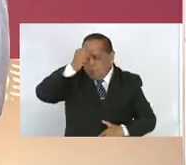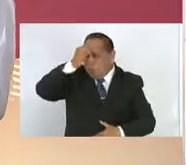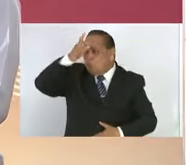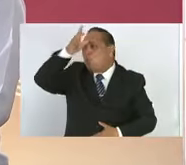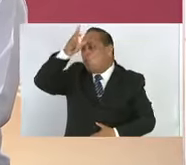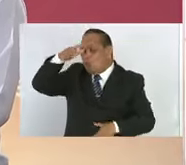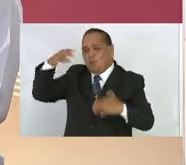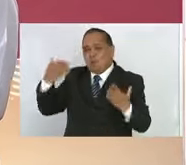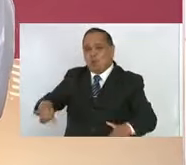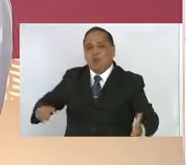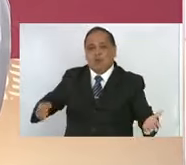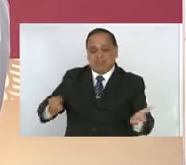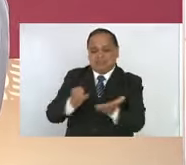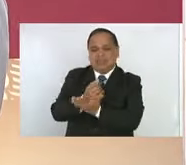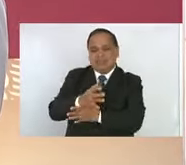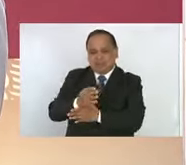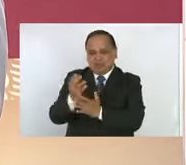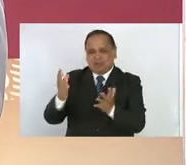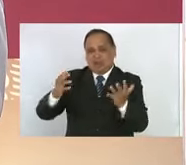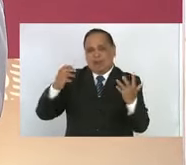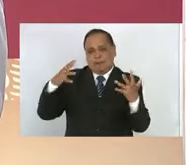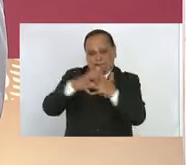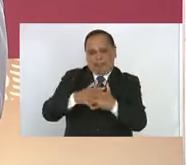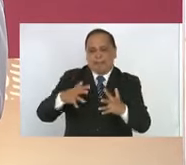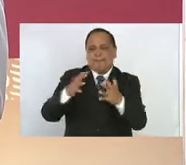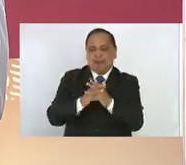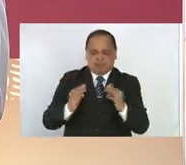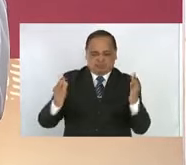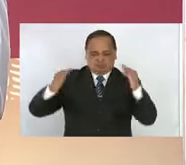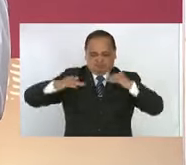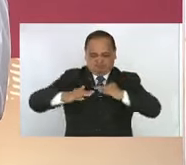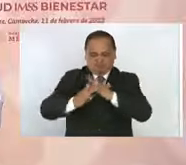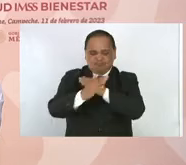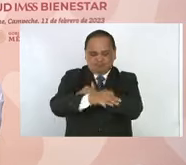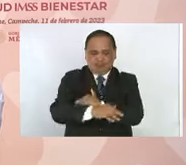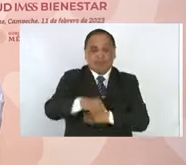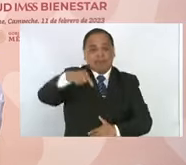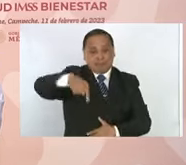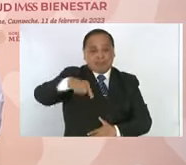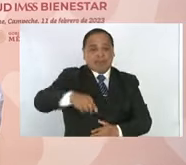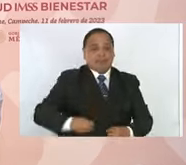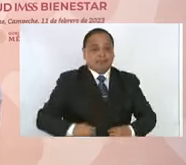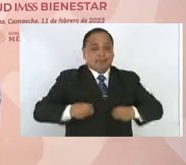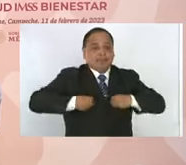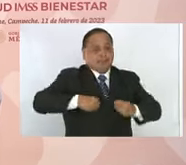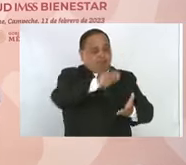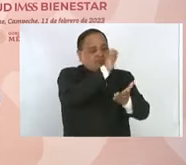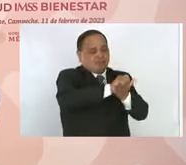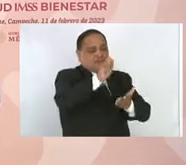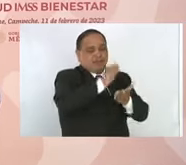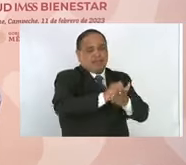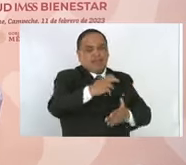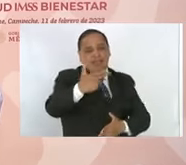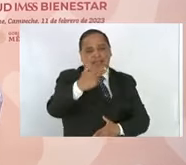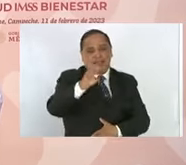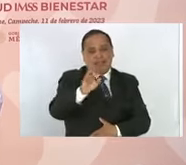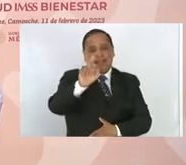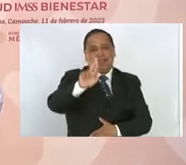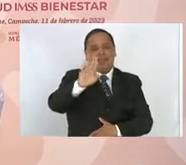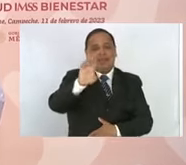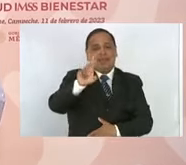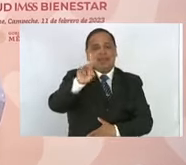ideales y luchas. Aquí vivió el gran poeta Heredia. Aquí se casó y tuvo hogar,